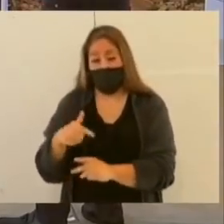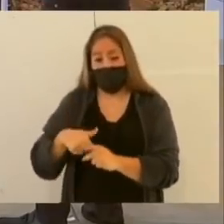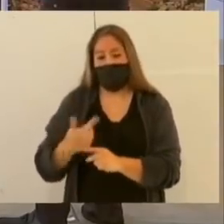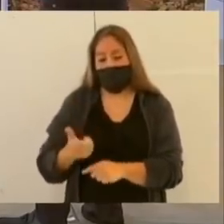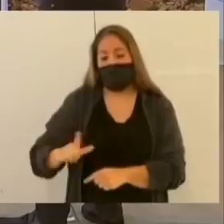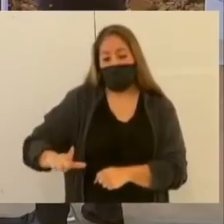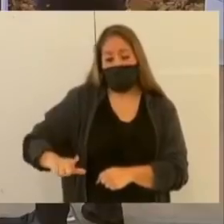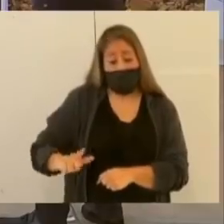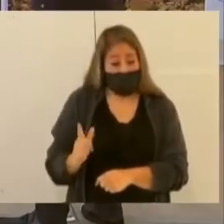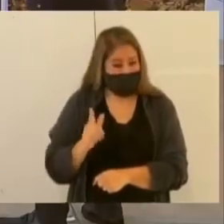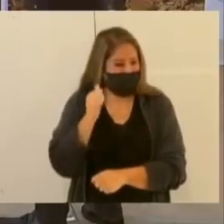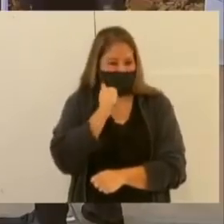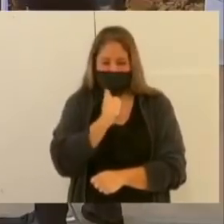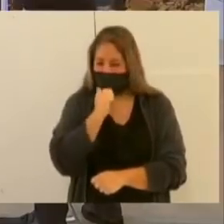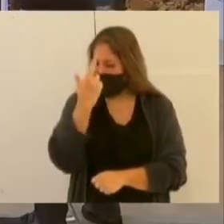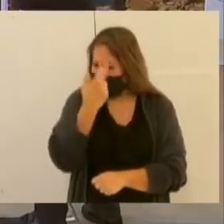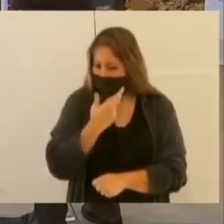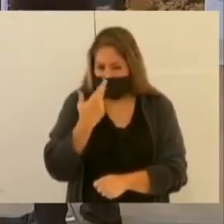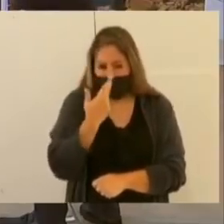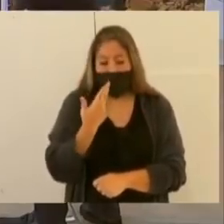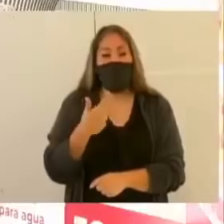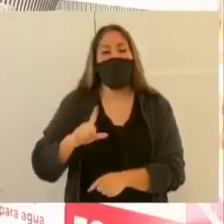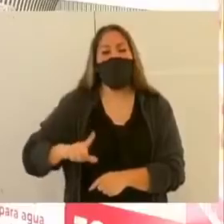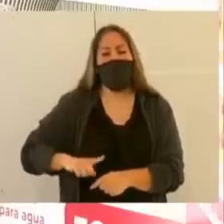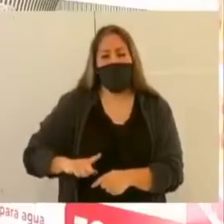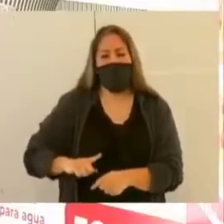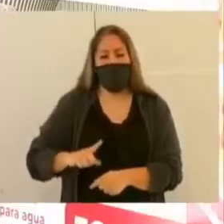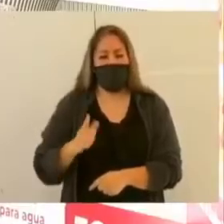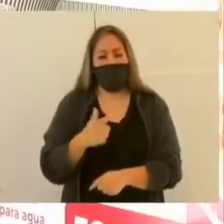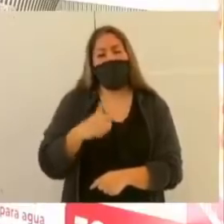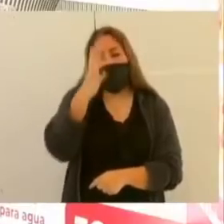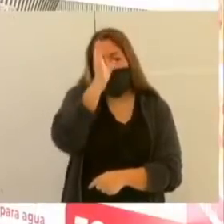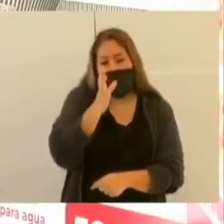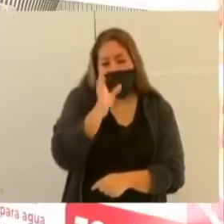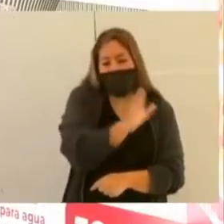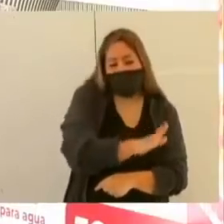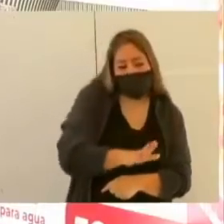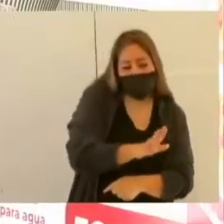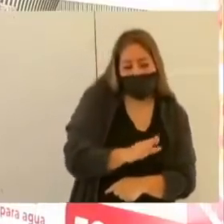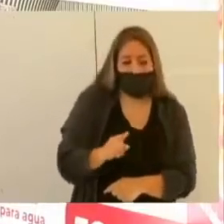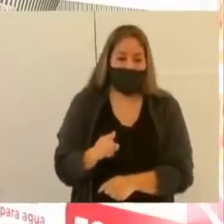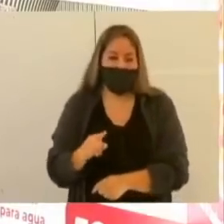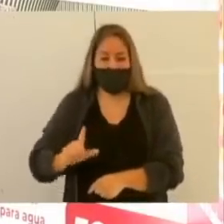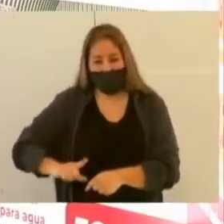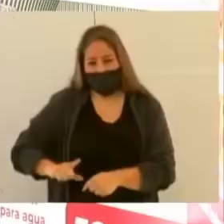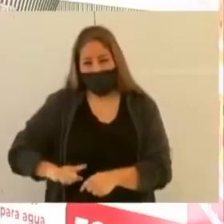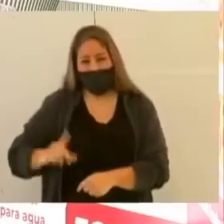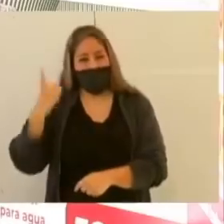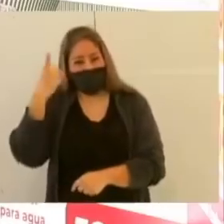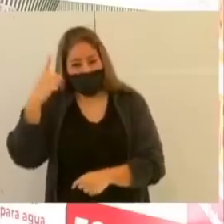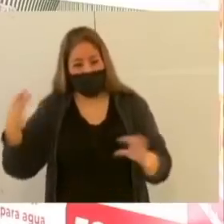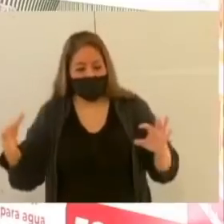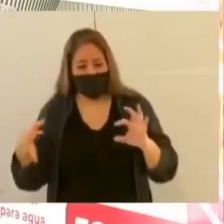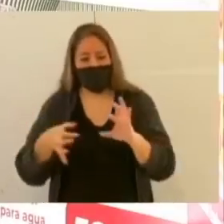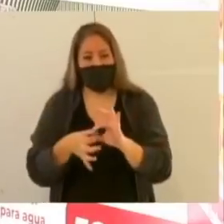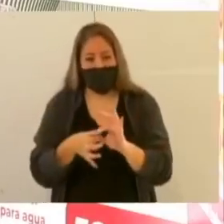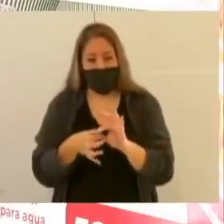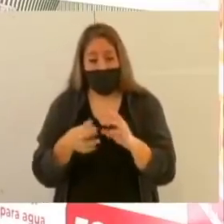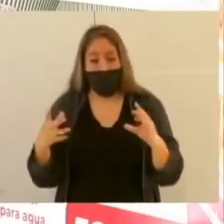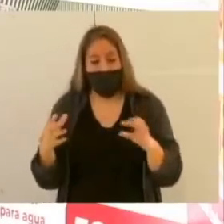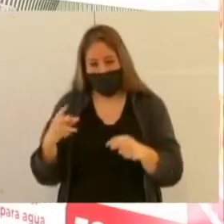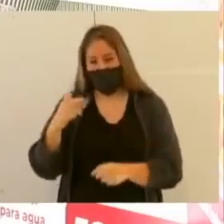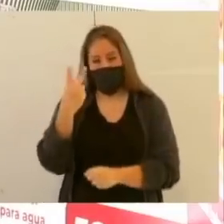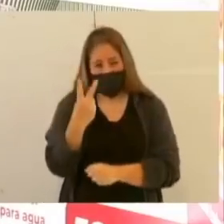Coahuila para hacer un diagnóstico y trabajar en las redes de distribución. Esta coordinación se refiere a